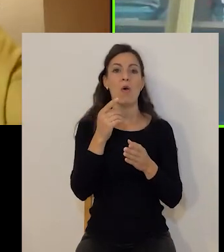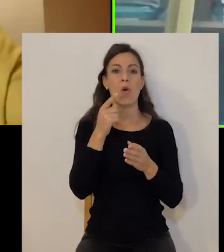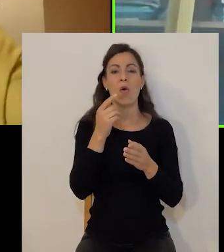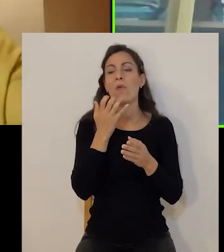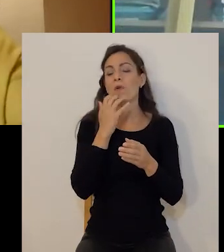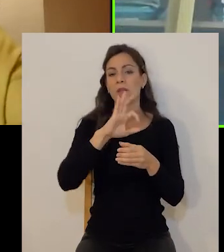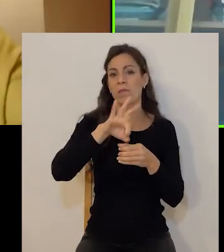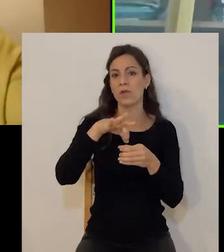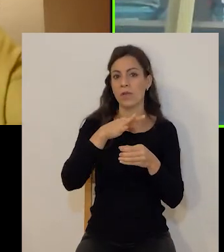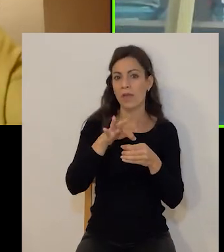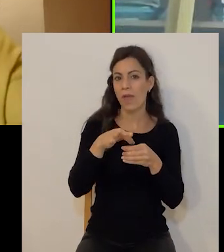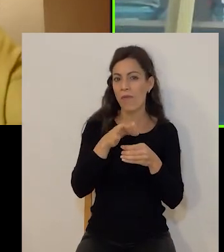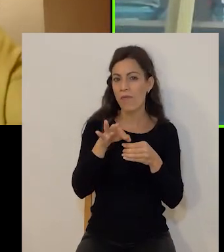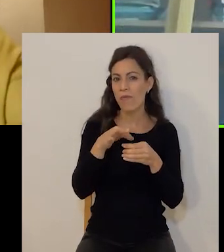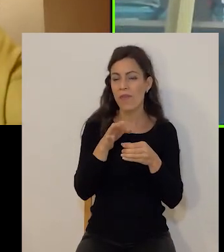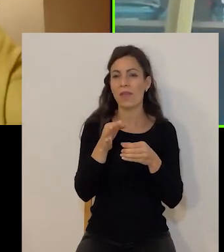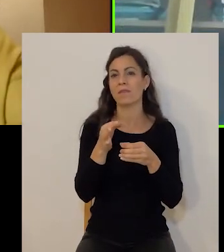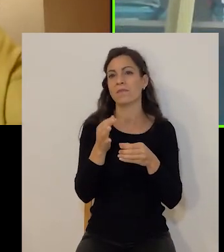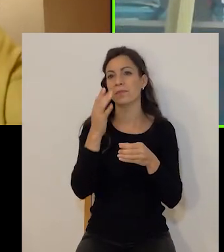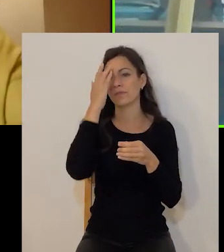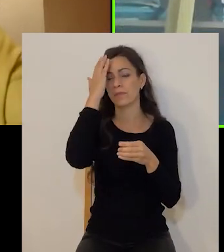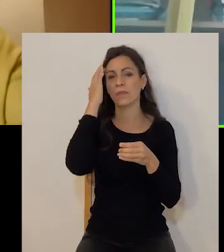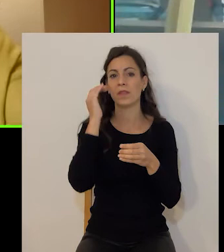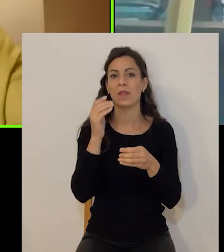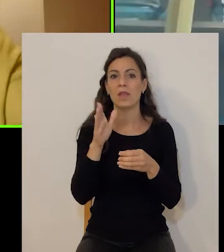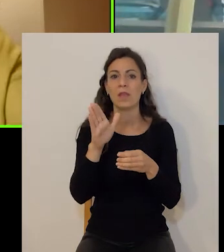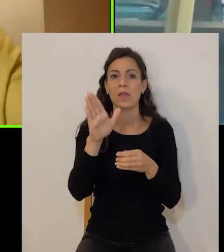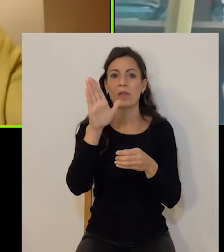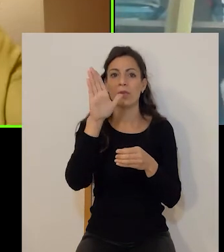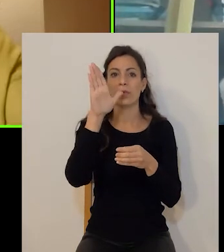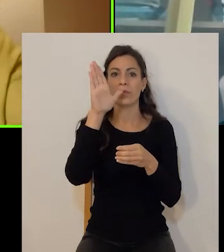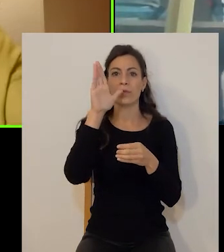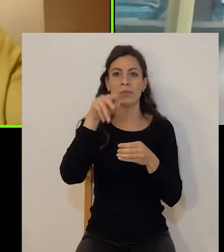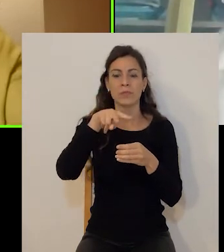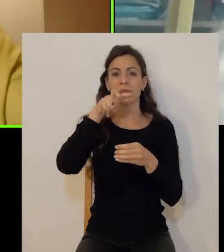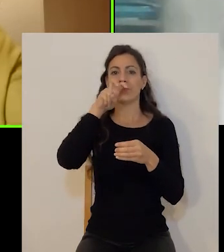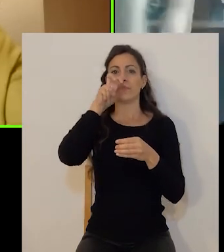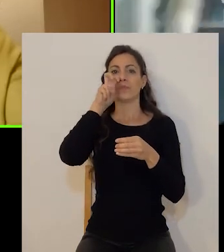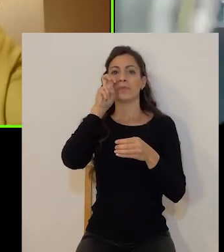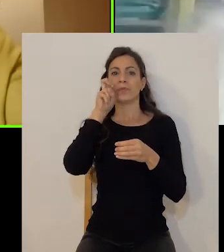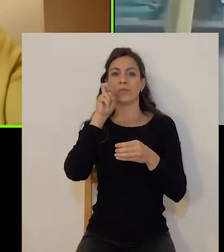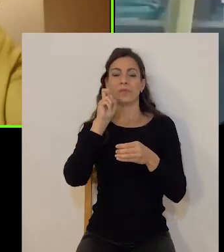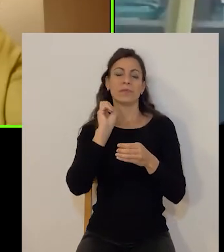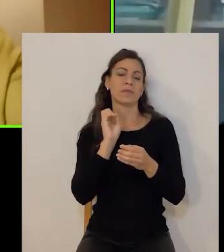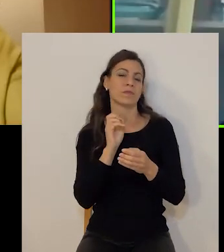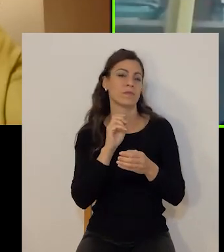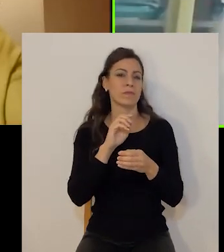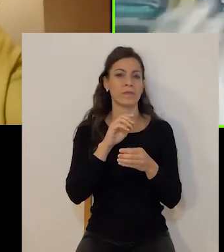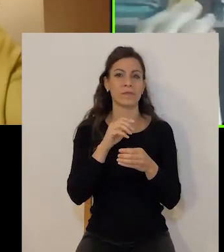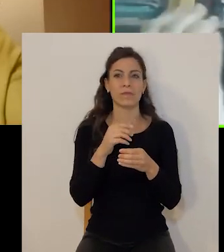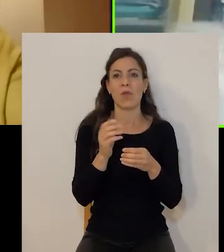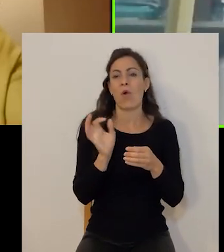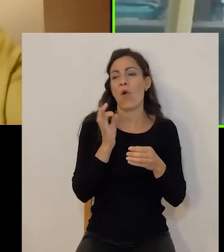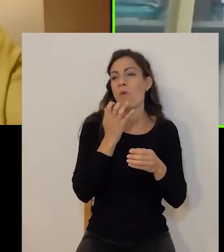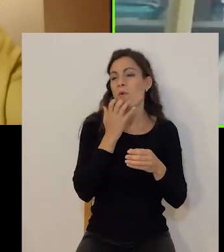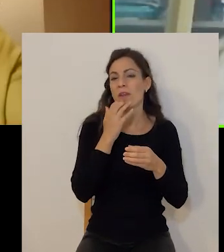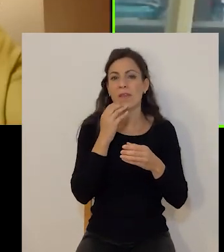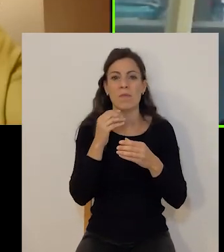saboreando cada bocado que estás haciendo? Oliendo. ¿Cómo huele este tomate?